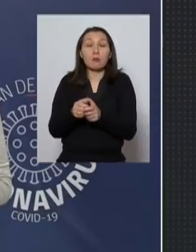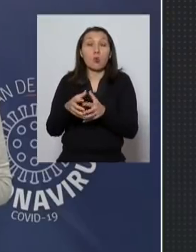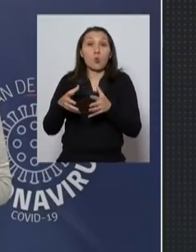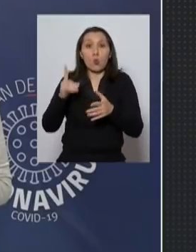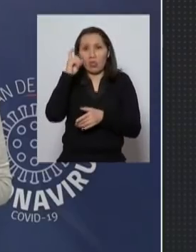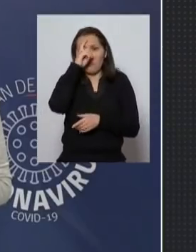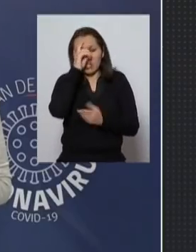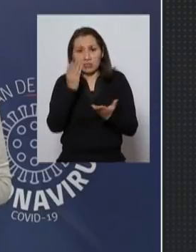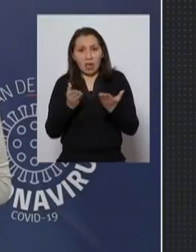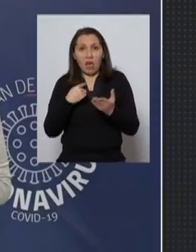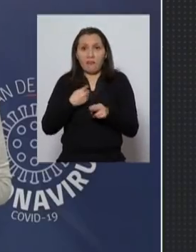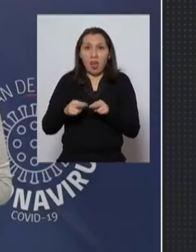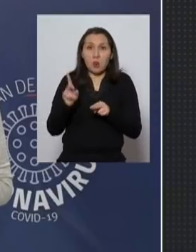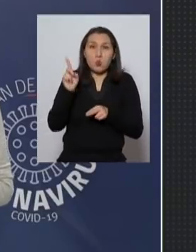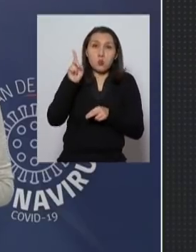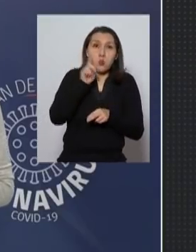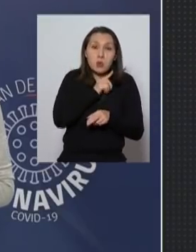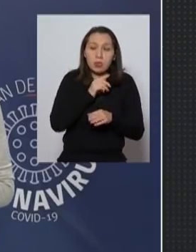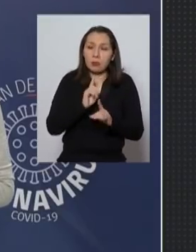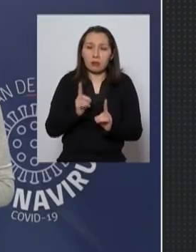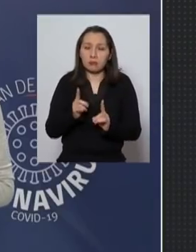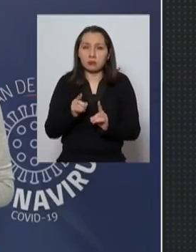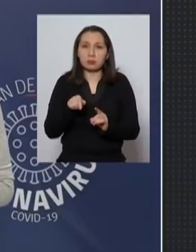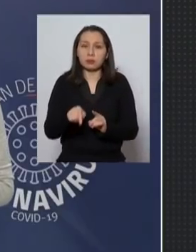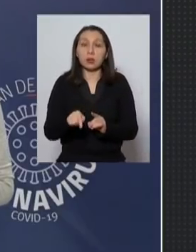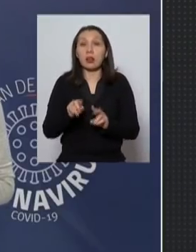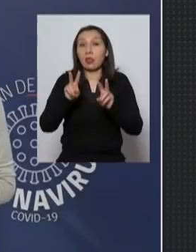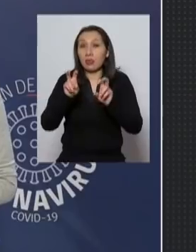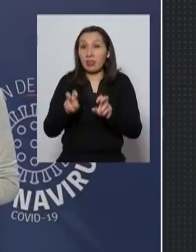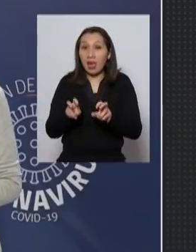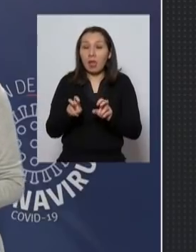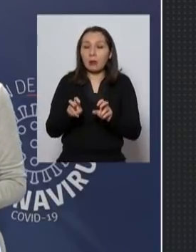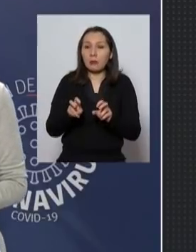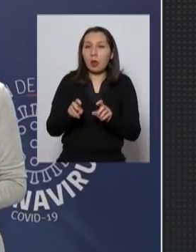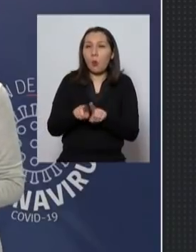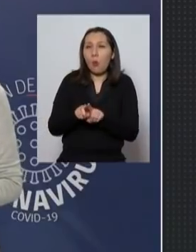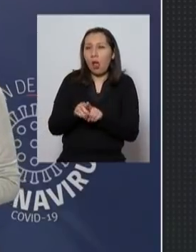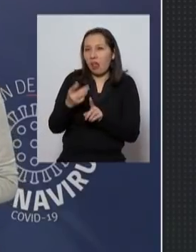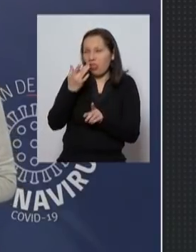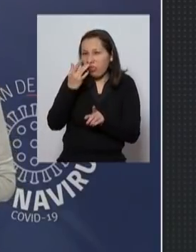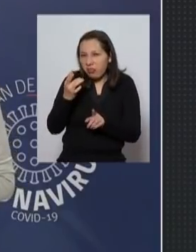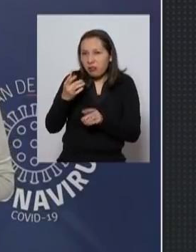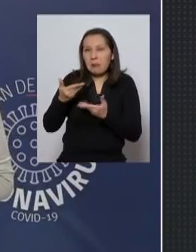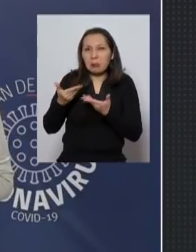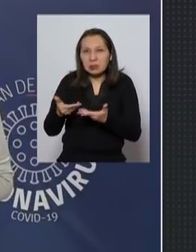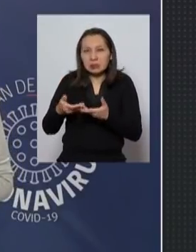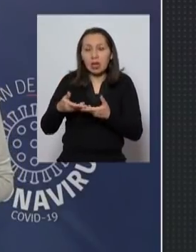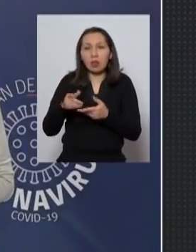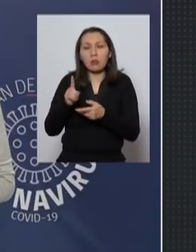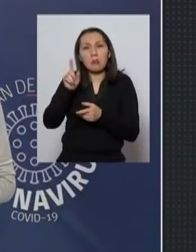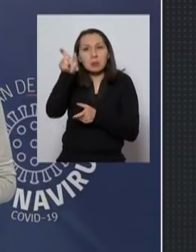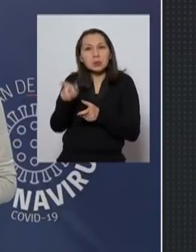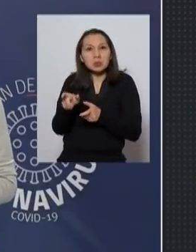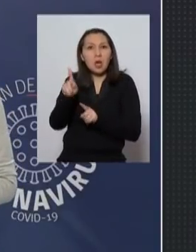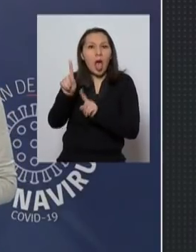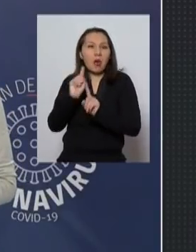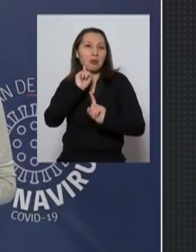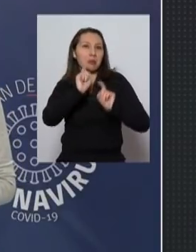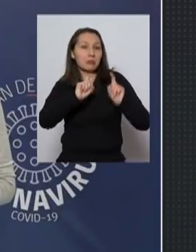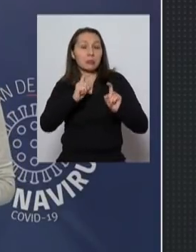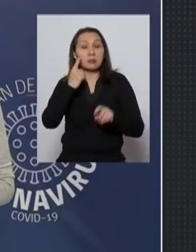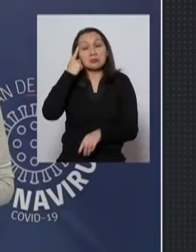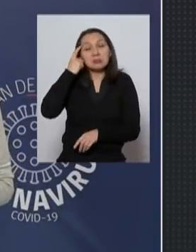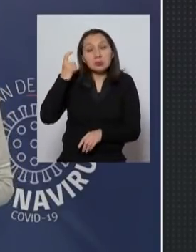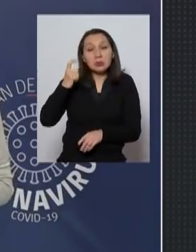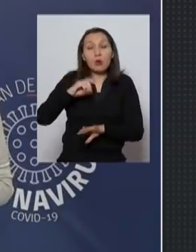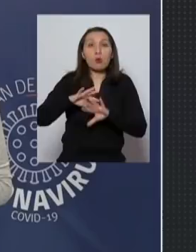a esa disyuntiva. Respecto a la intencionalidad, creo que el